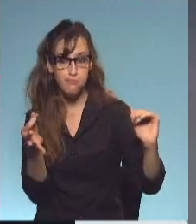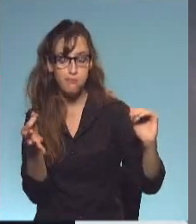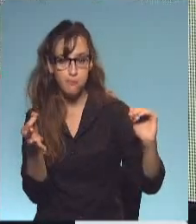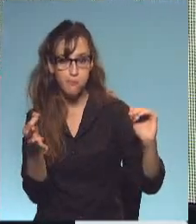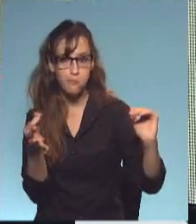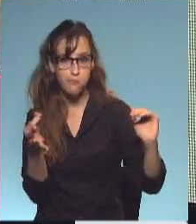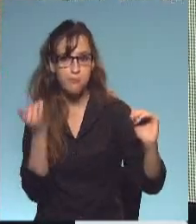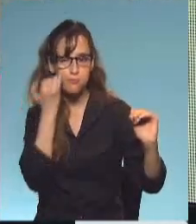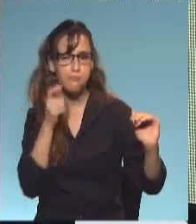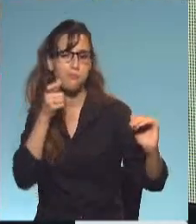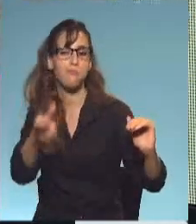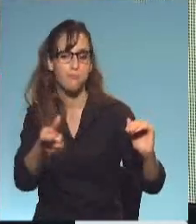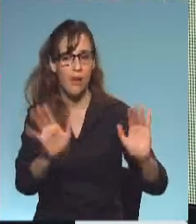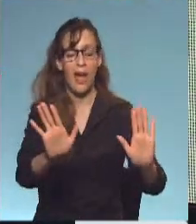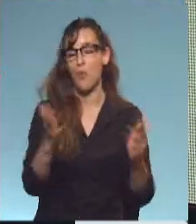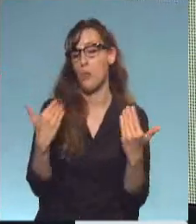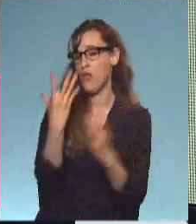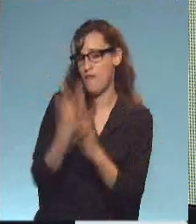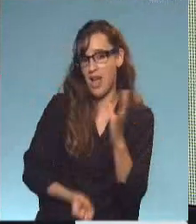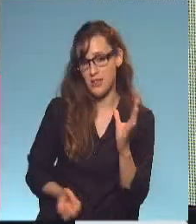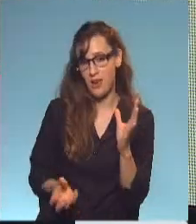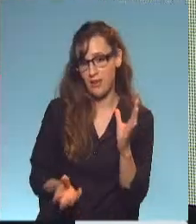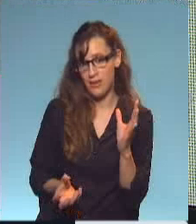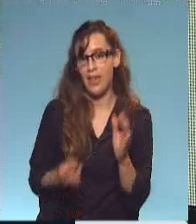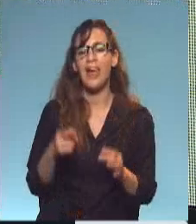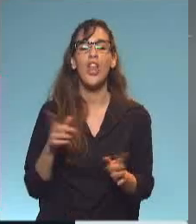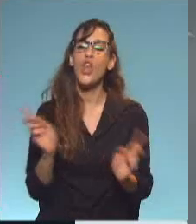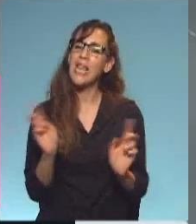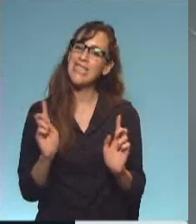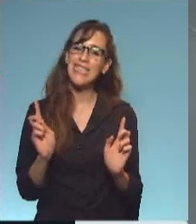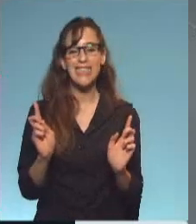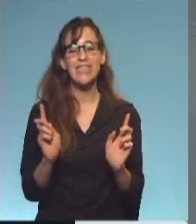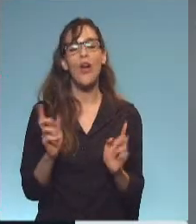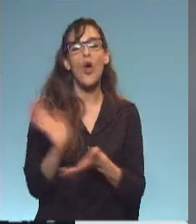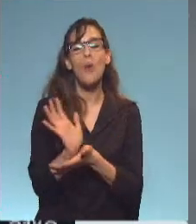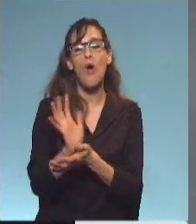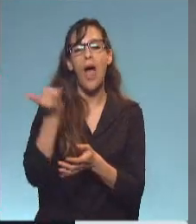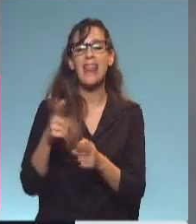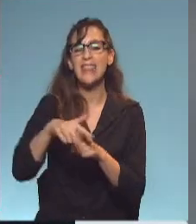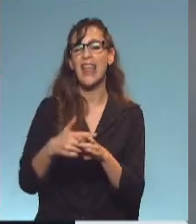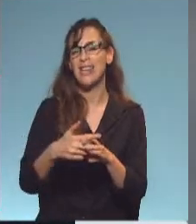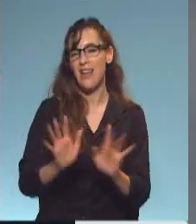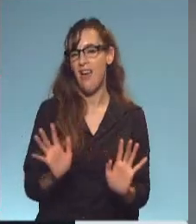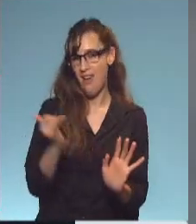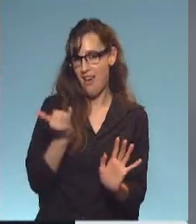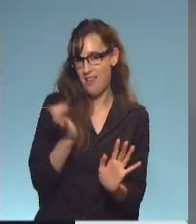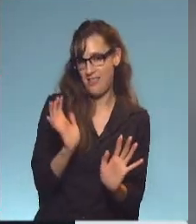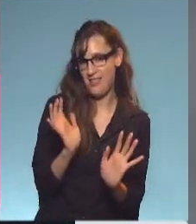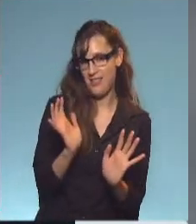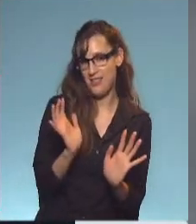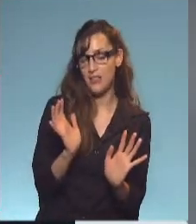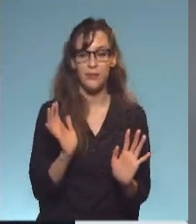Dale. ¿Cuáles dijiste y cuáles no? Puedes fallar, recuerda. Y pará, no es genialidad, es una técnica, después voy a contar. No, es algo que... Sí, lo queremos ver. Pero no